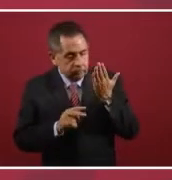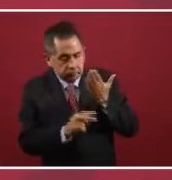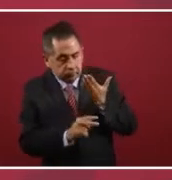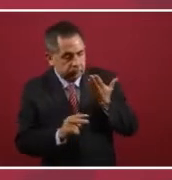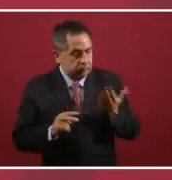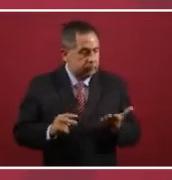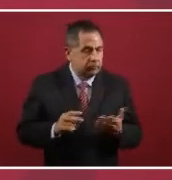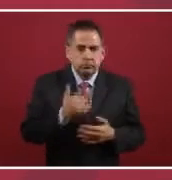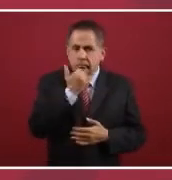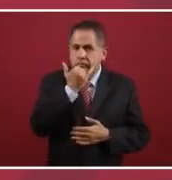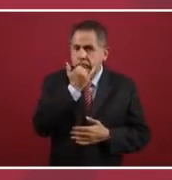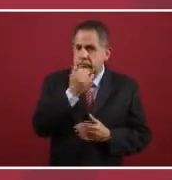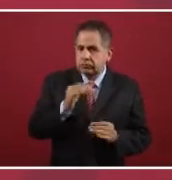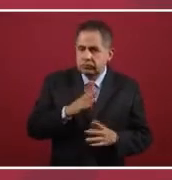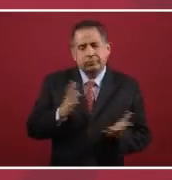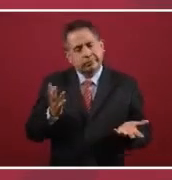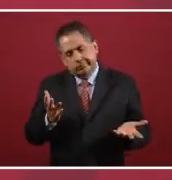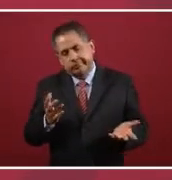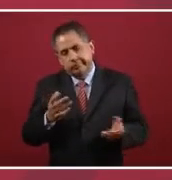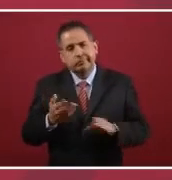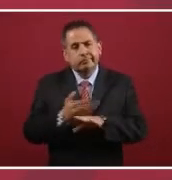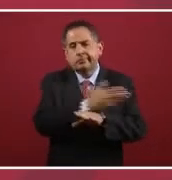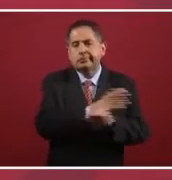en despachos